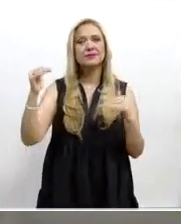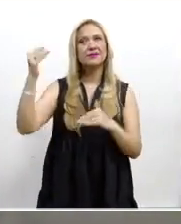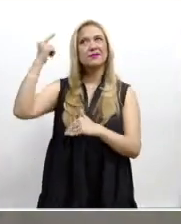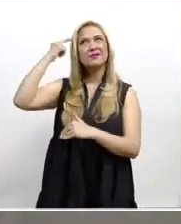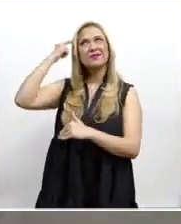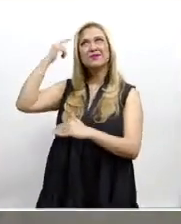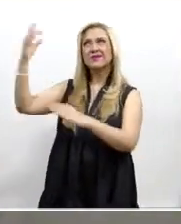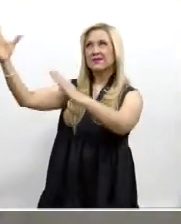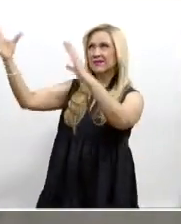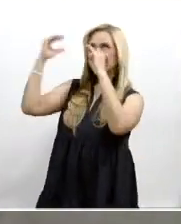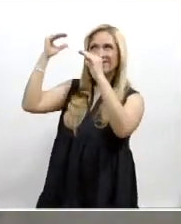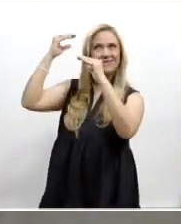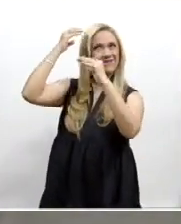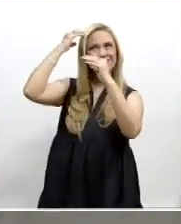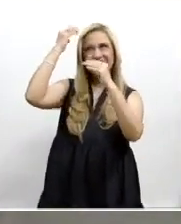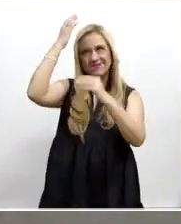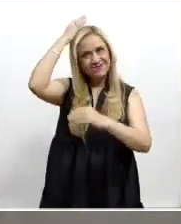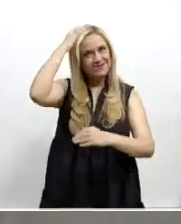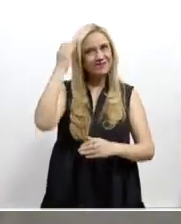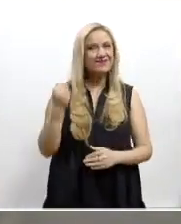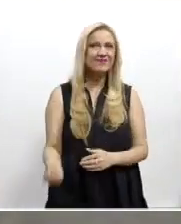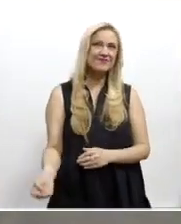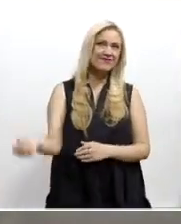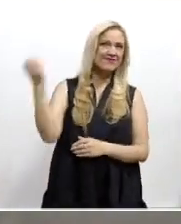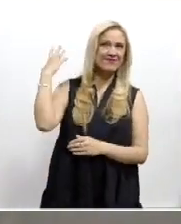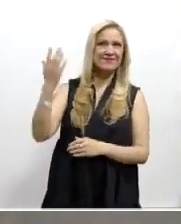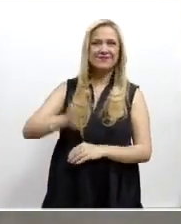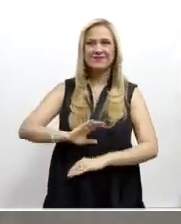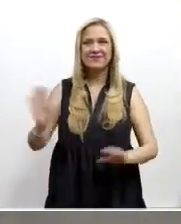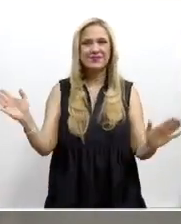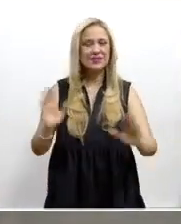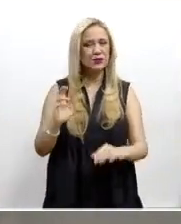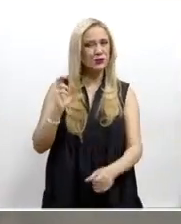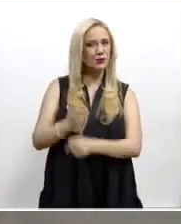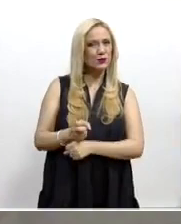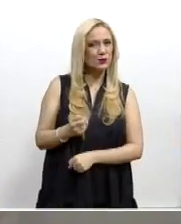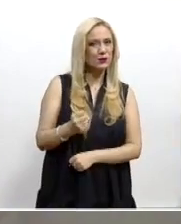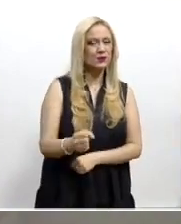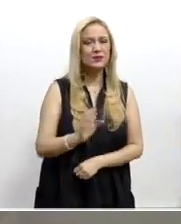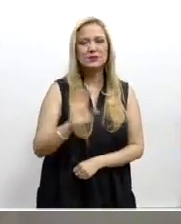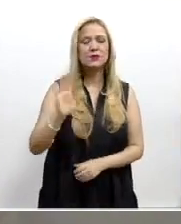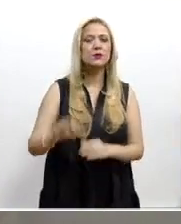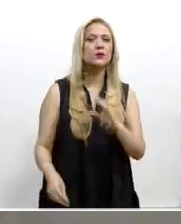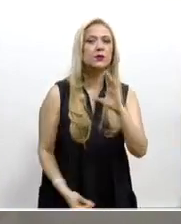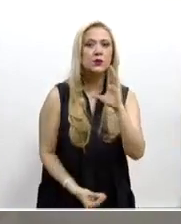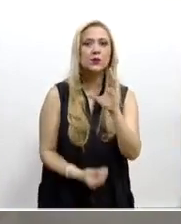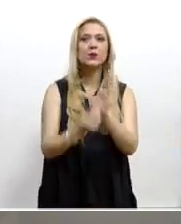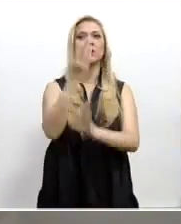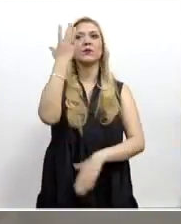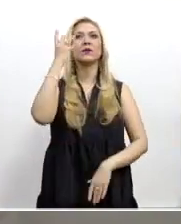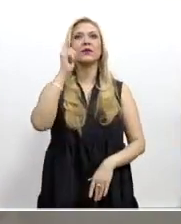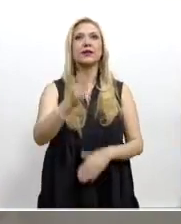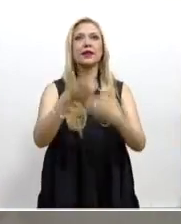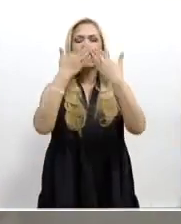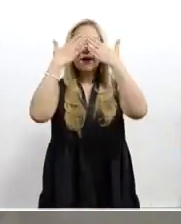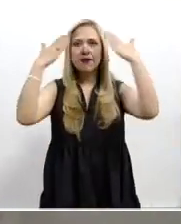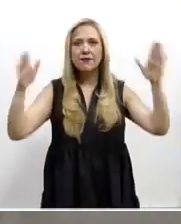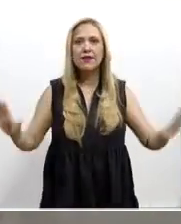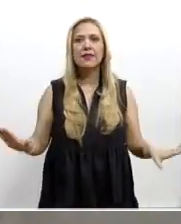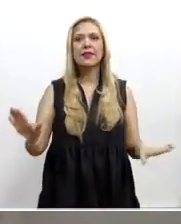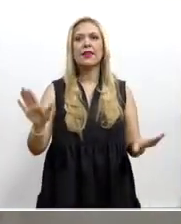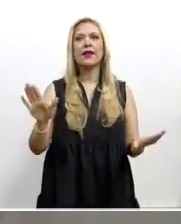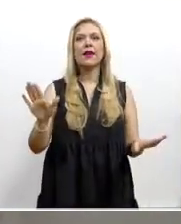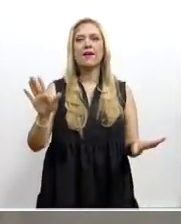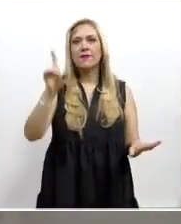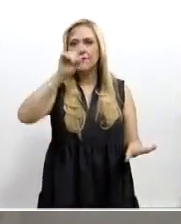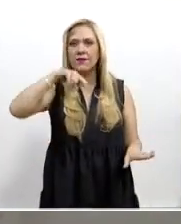esta masculinidad androcéntrica, impuesta, rígida, crítica, para hacer una masculinidad mucho más abierta, flexible,